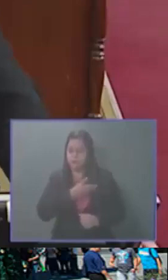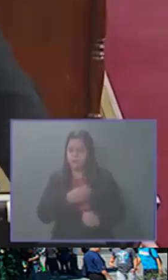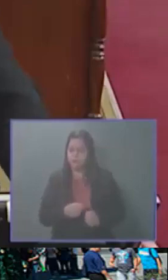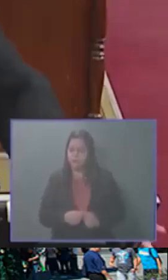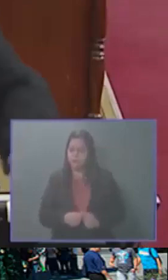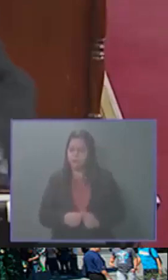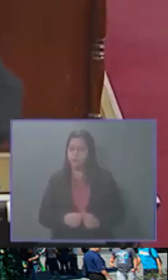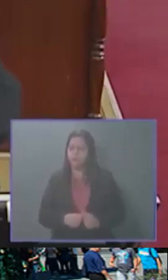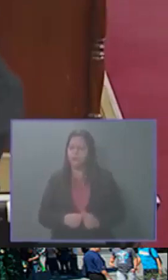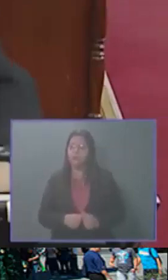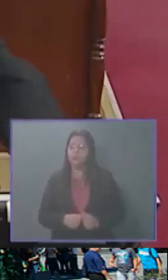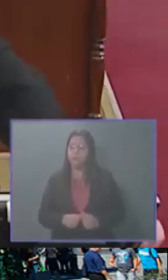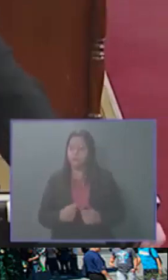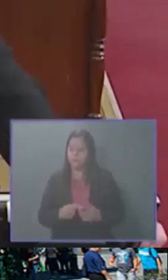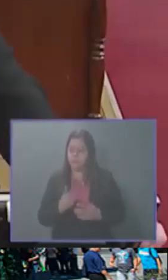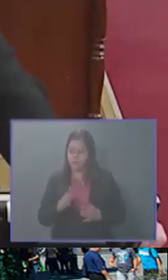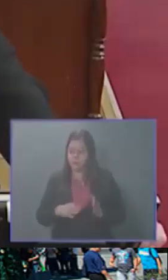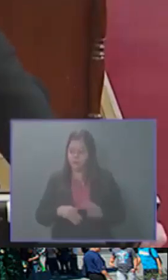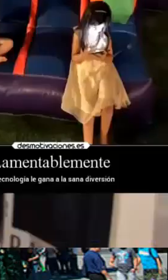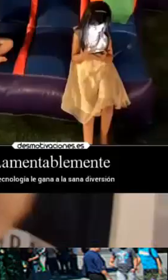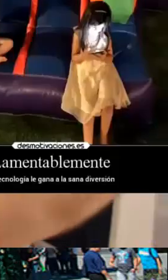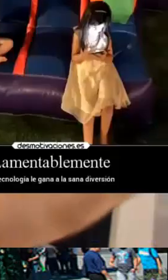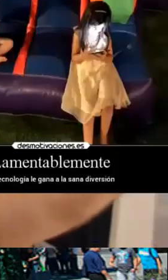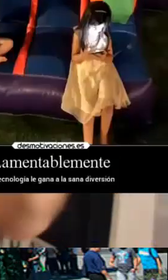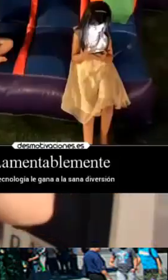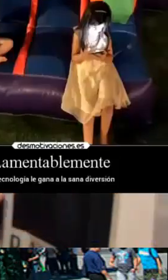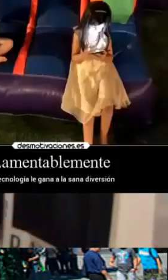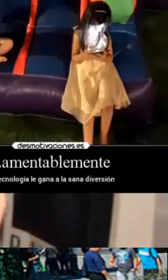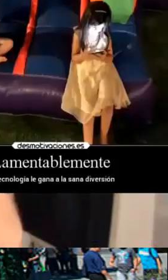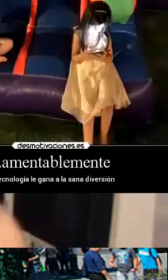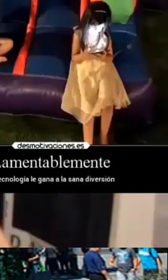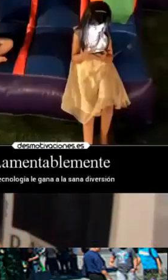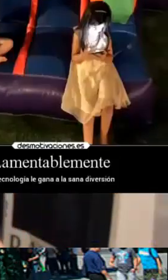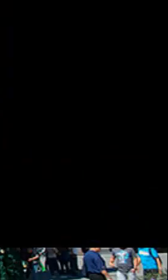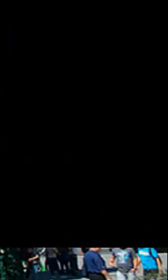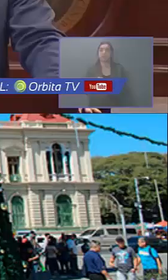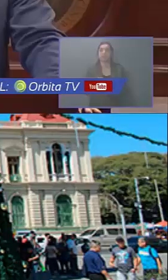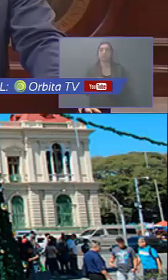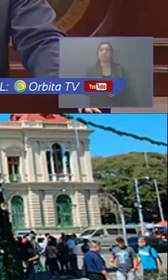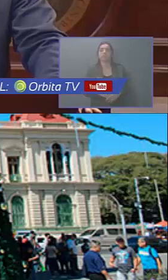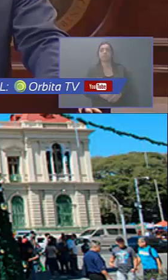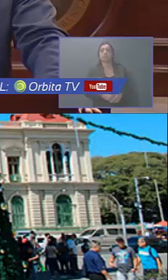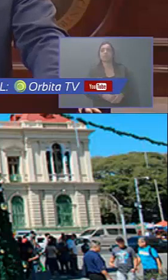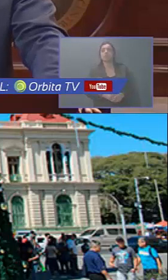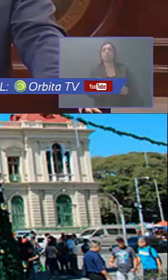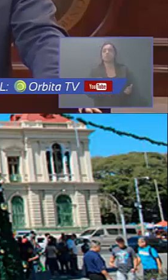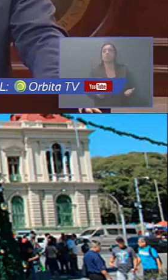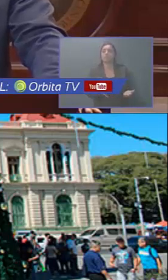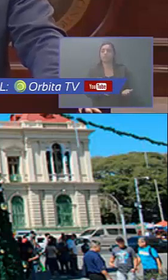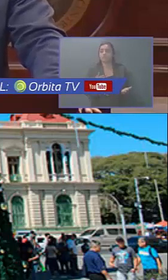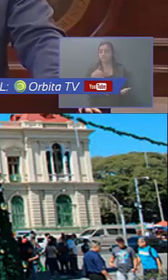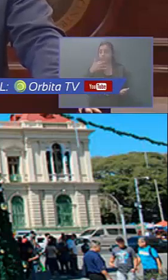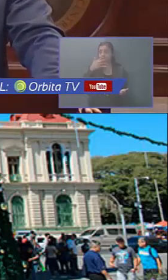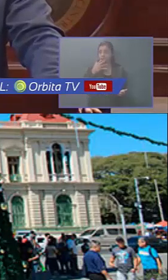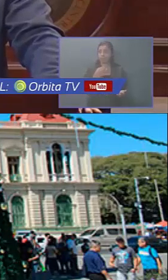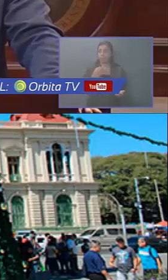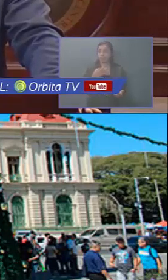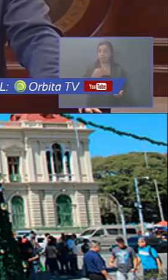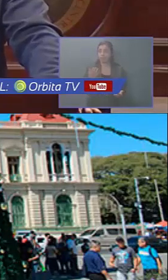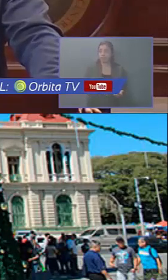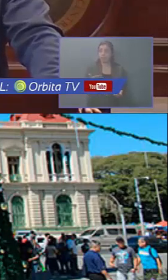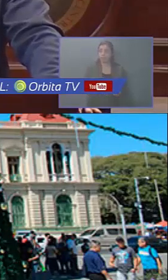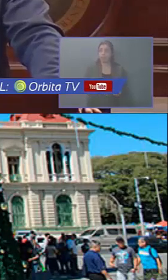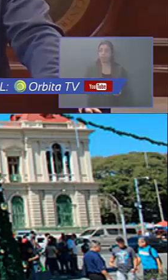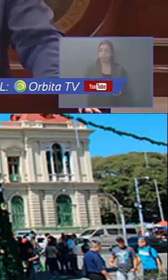por la incapacidad del presente porque tú lo digas vete a tomar por culo y como olvidar cuando ese hipócrita utilizo un